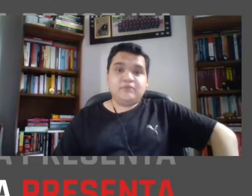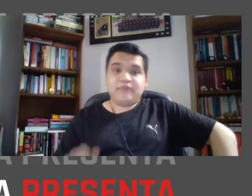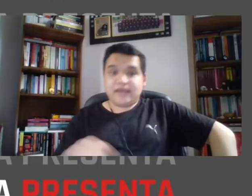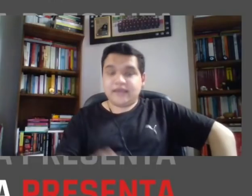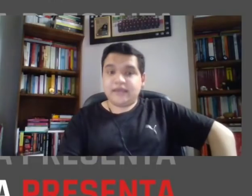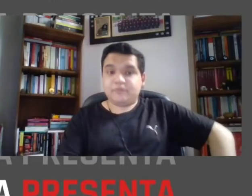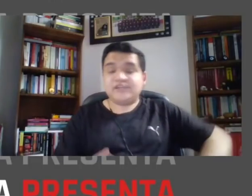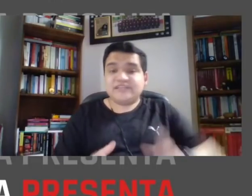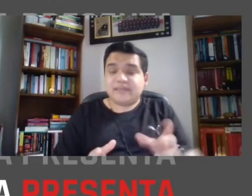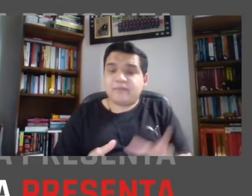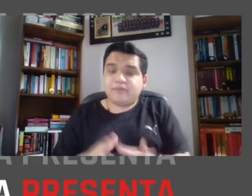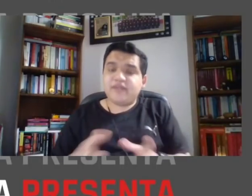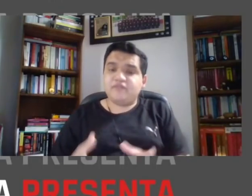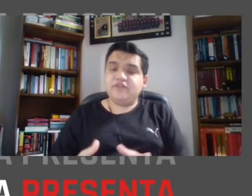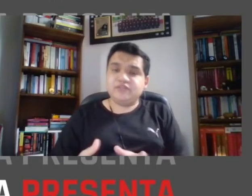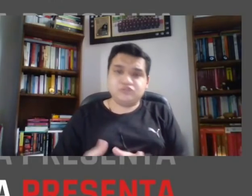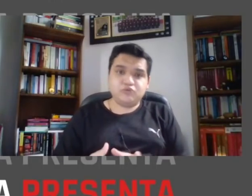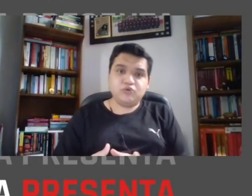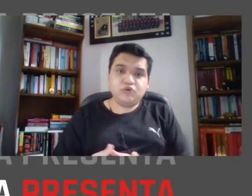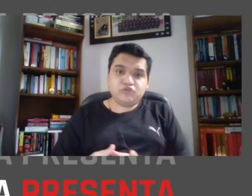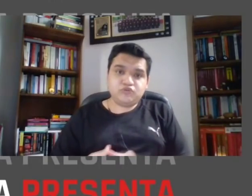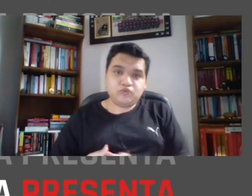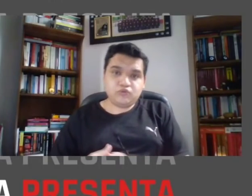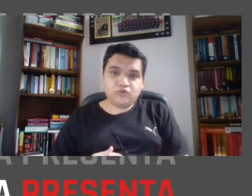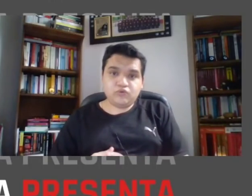¿eh? Porque ese tema puede definir